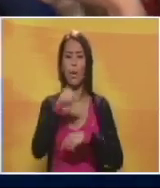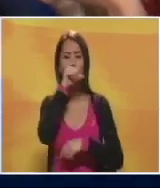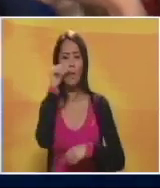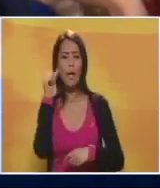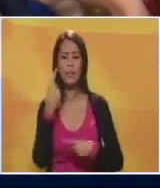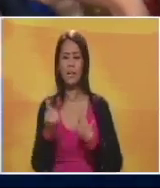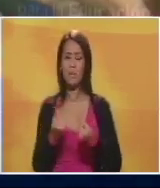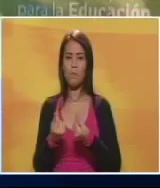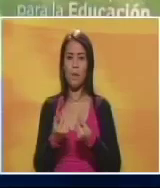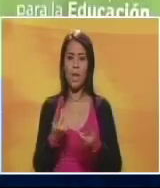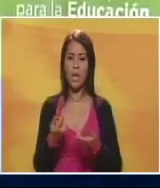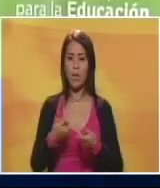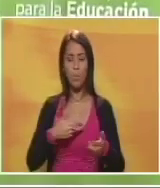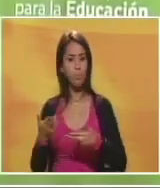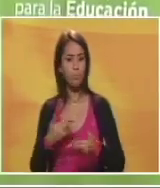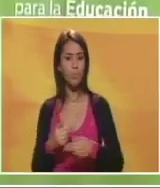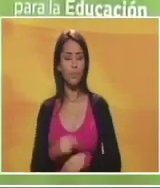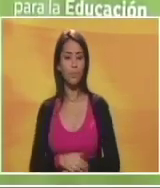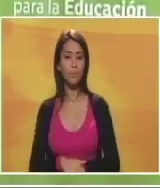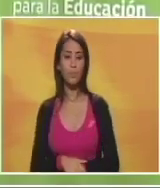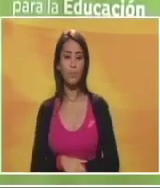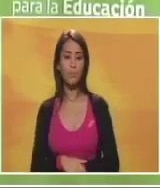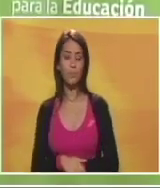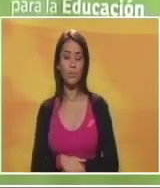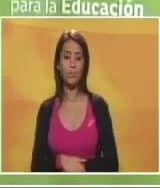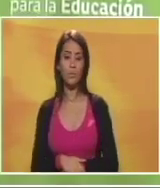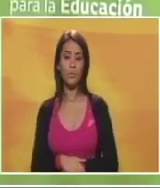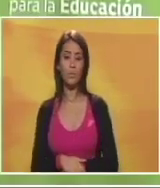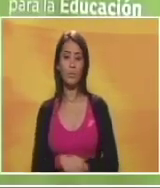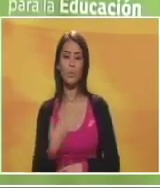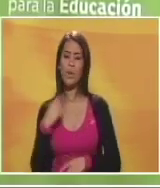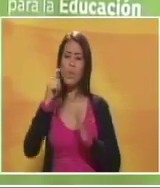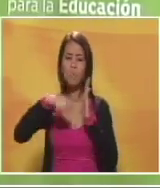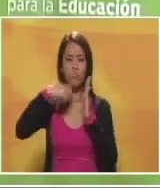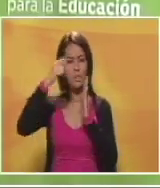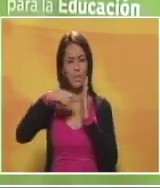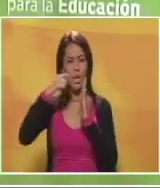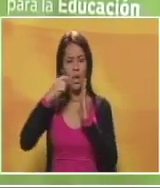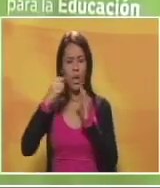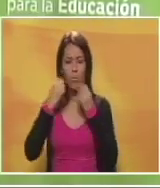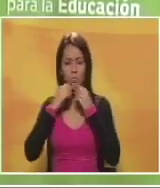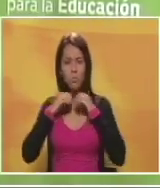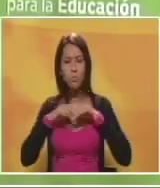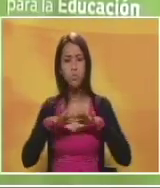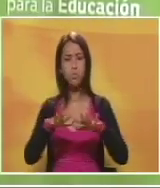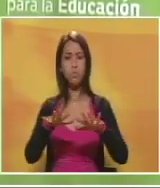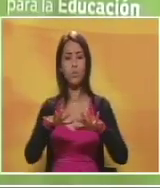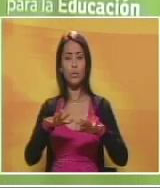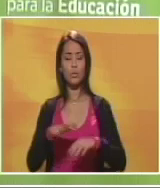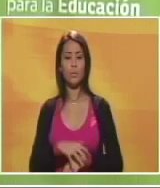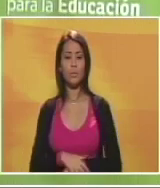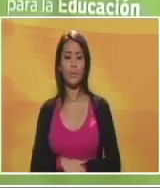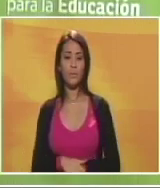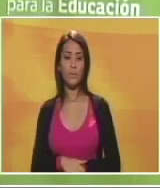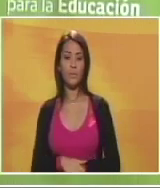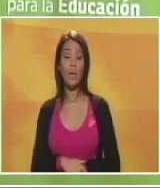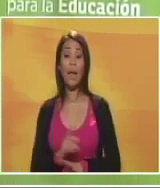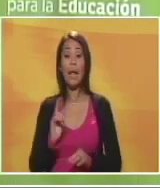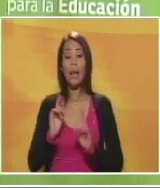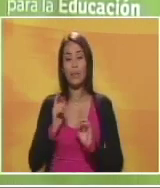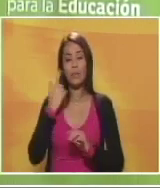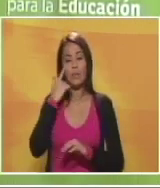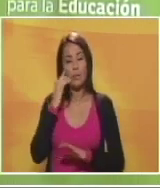de armas de destrucción masiva. El ministro también rechazó la circulación de un video difundido a través de las redes sociales en las que, según